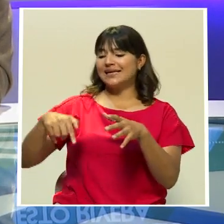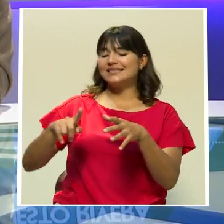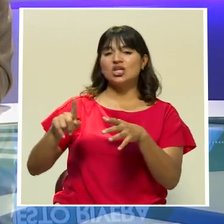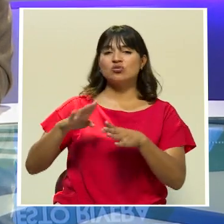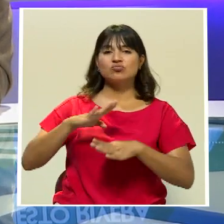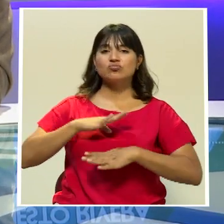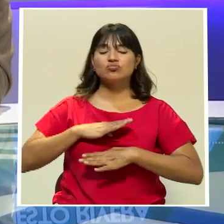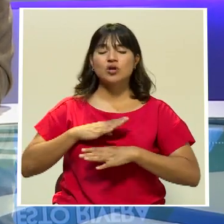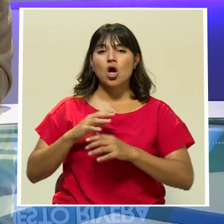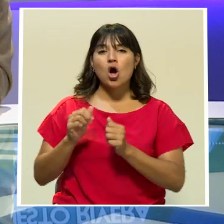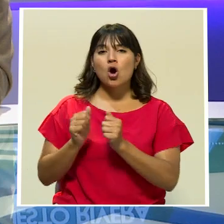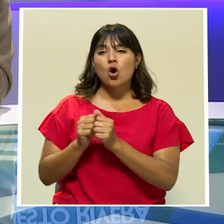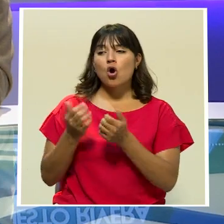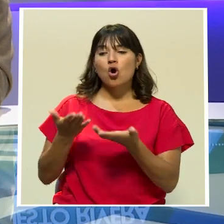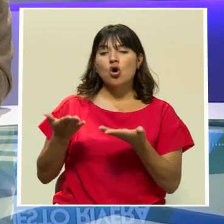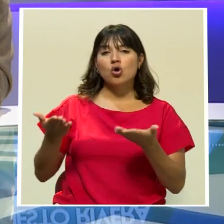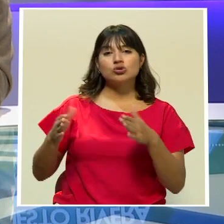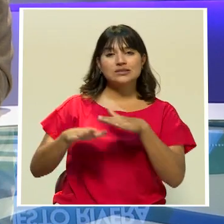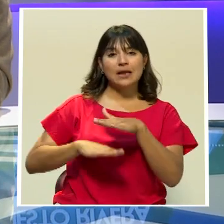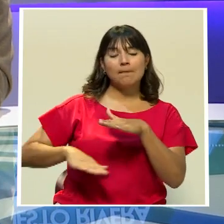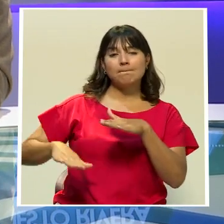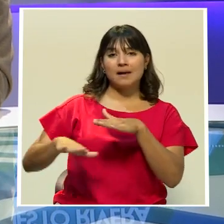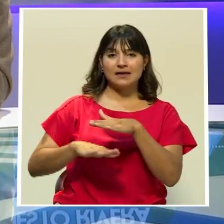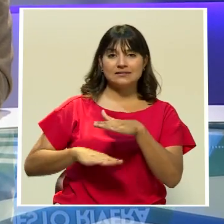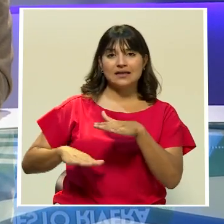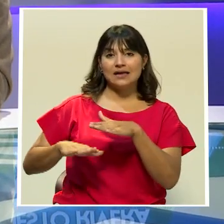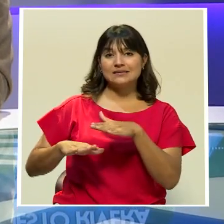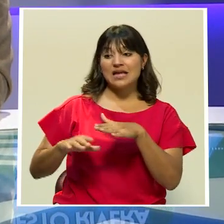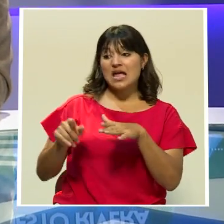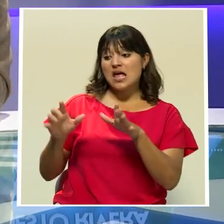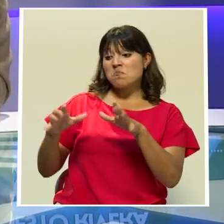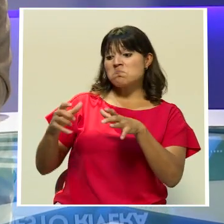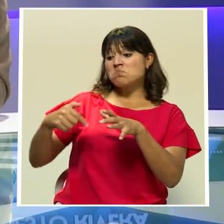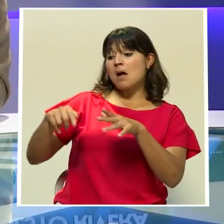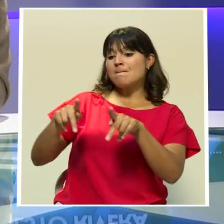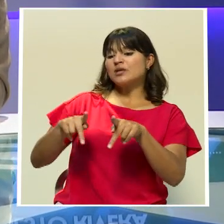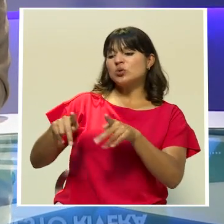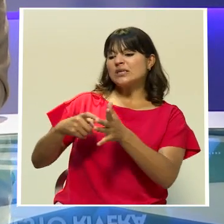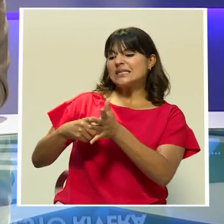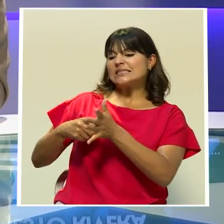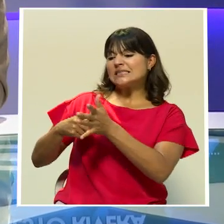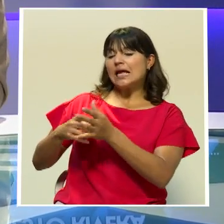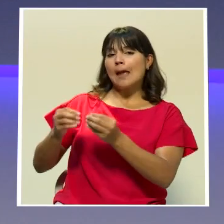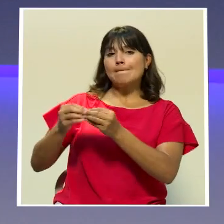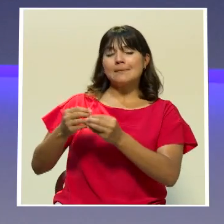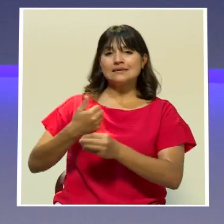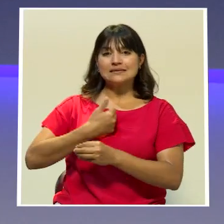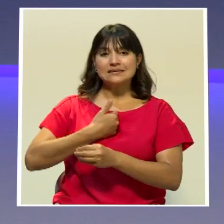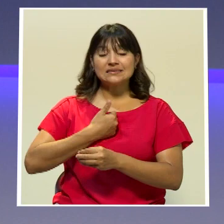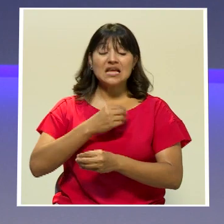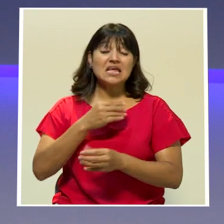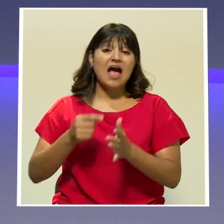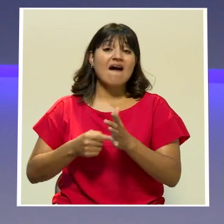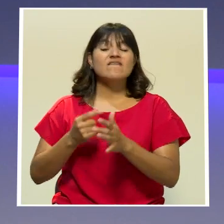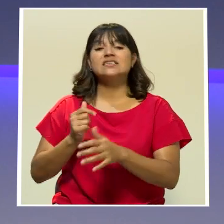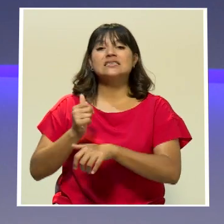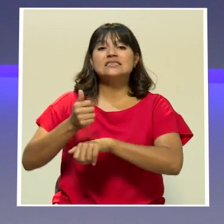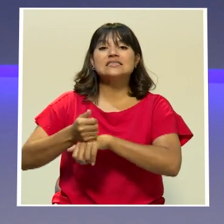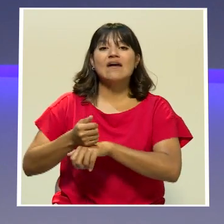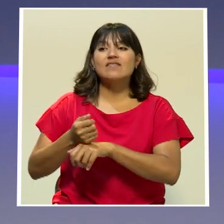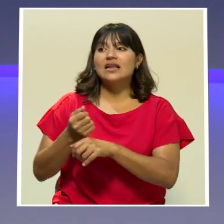establecen en la sociedad, que se demandan más a sí mismas y que establecen, a veces sin ningún tipo